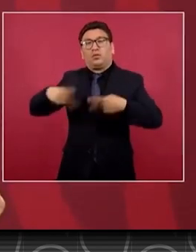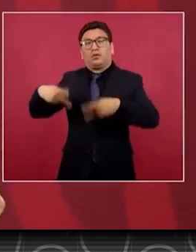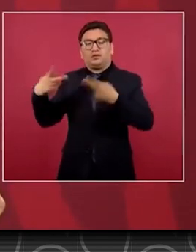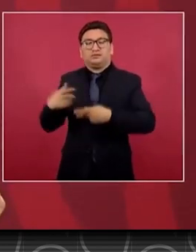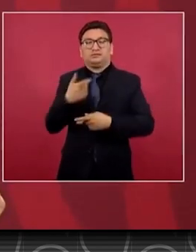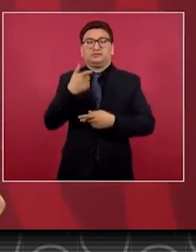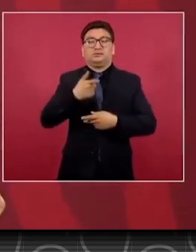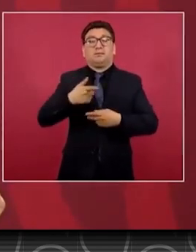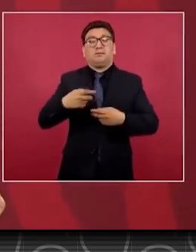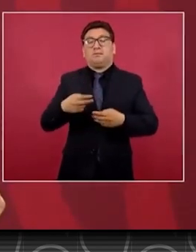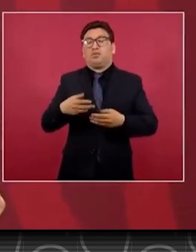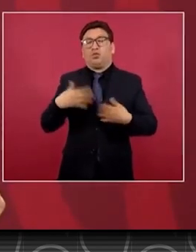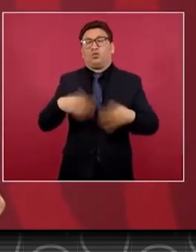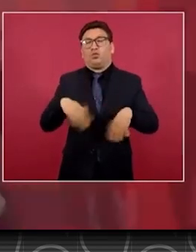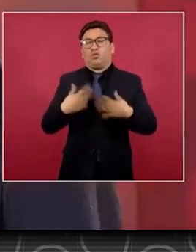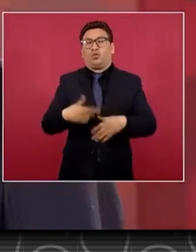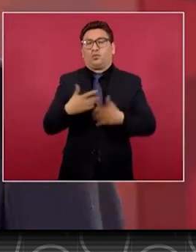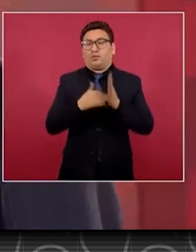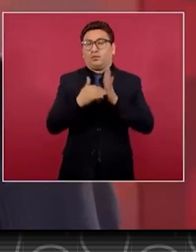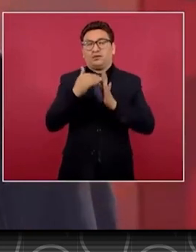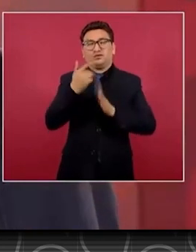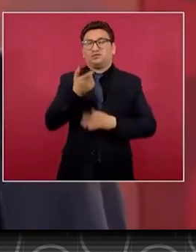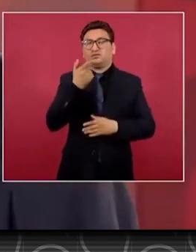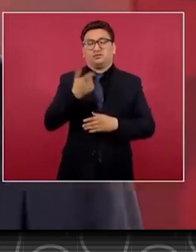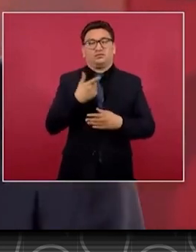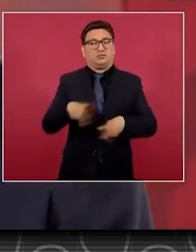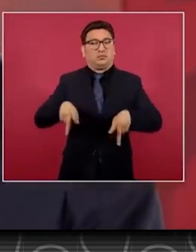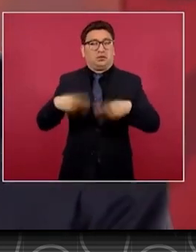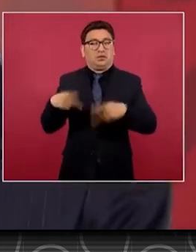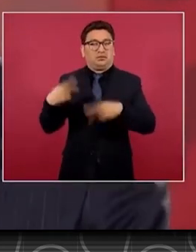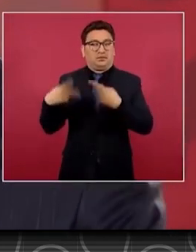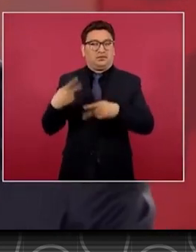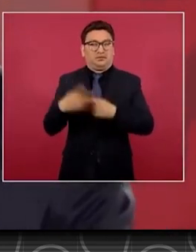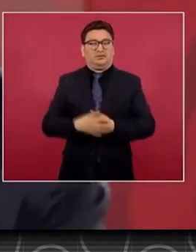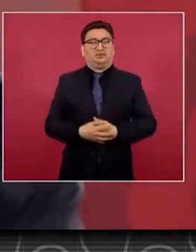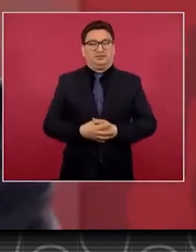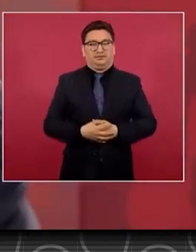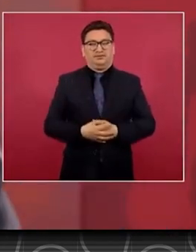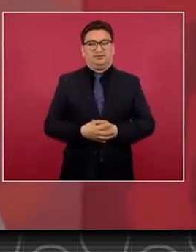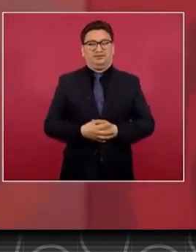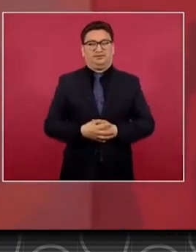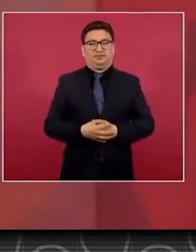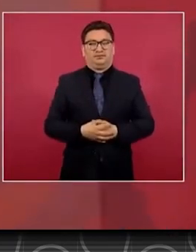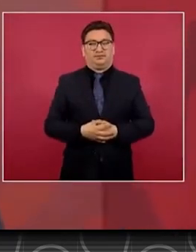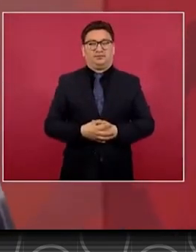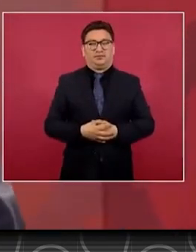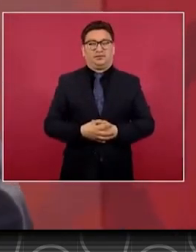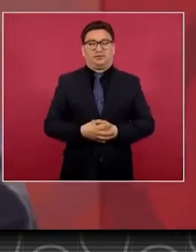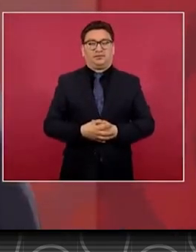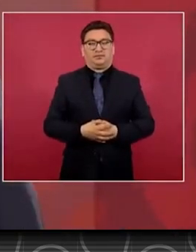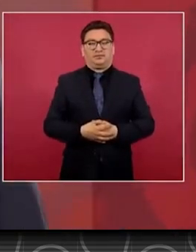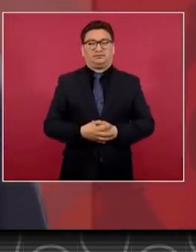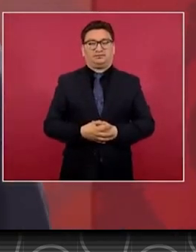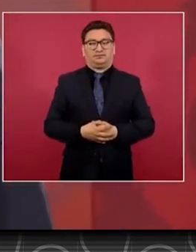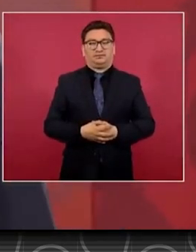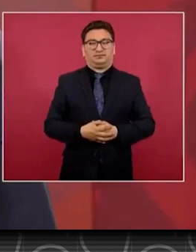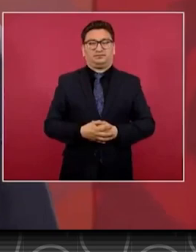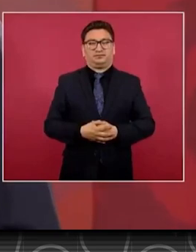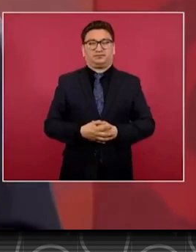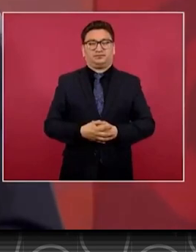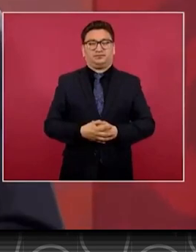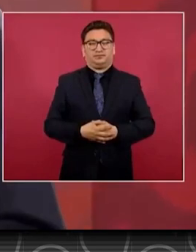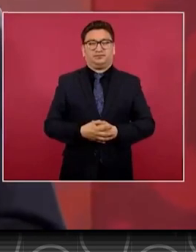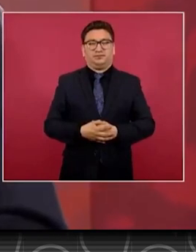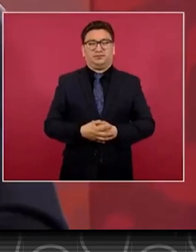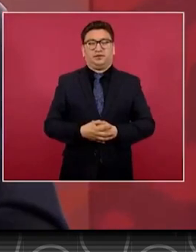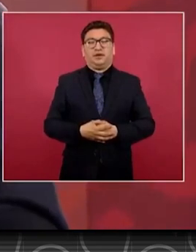Millones de pesos. Era uno de los principales negocios,